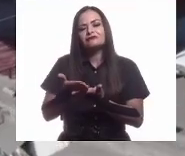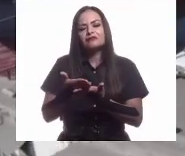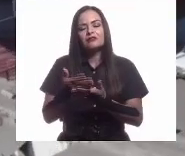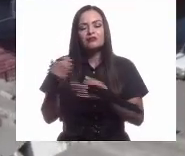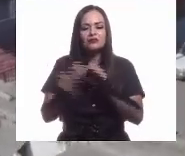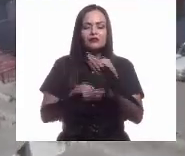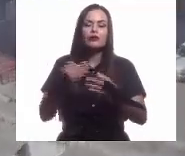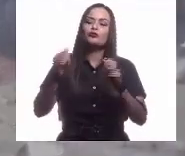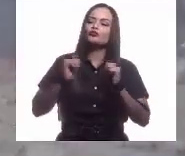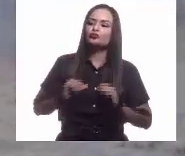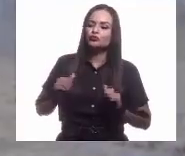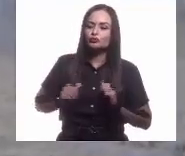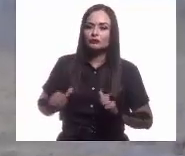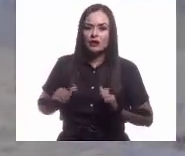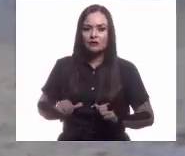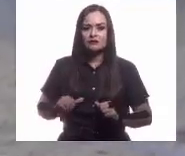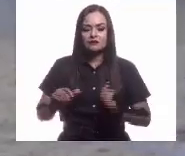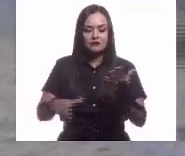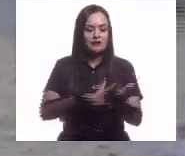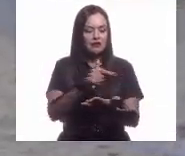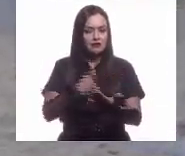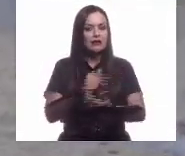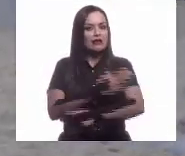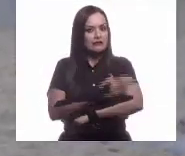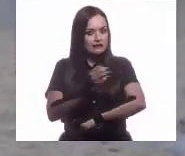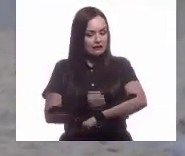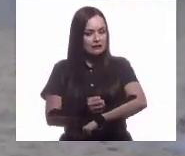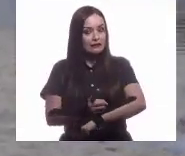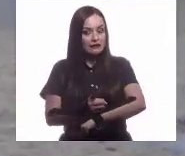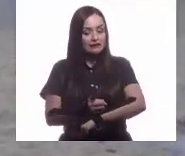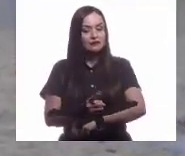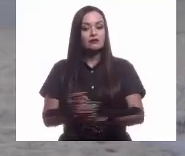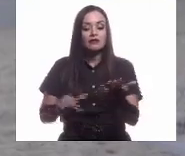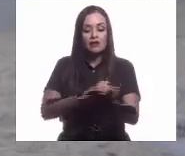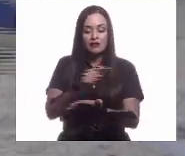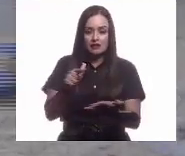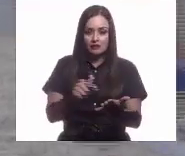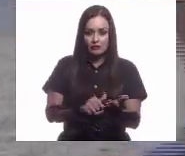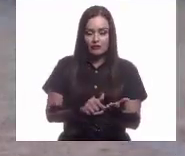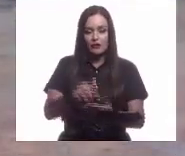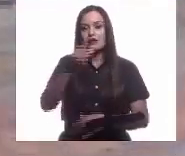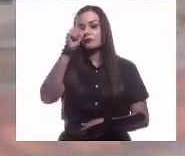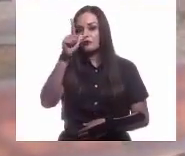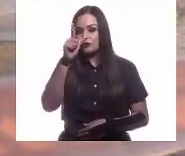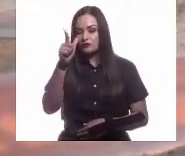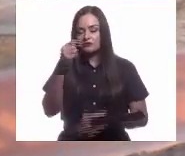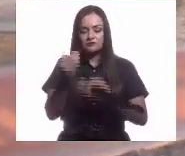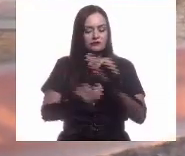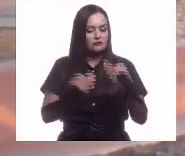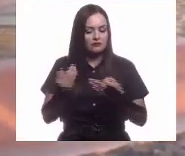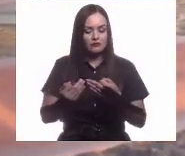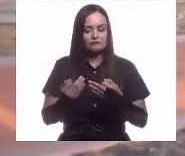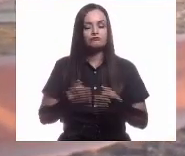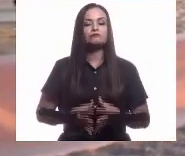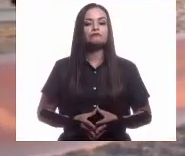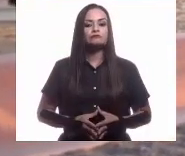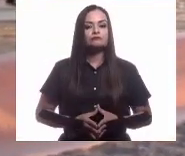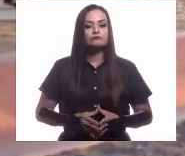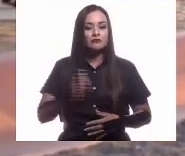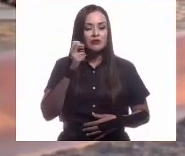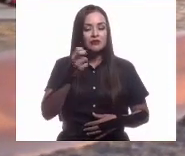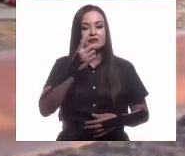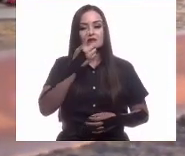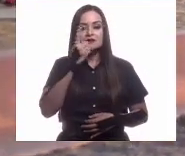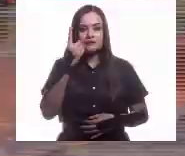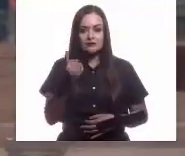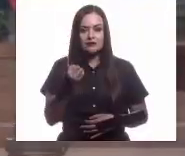sociedad en espacios dignos, en espacios iluminados, en espacios equipados. Es importante destacar que